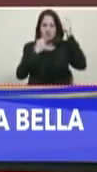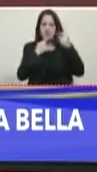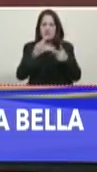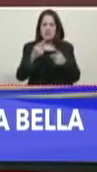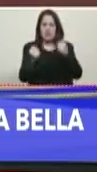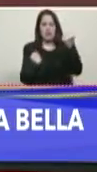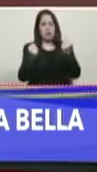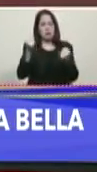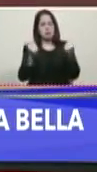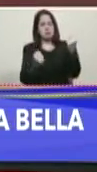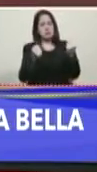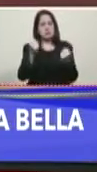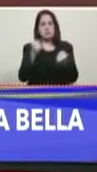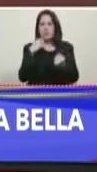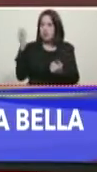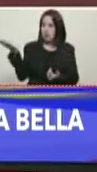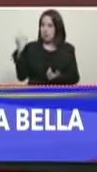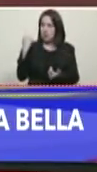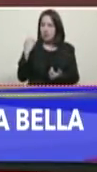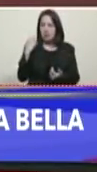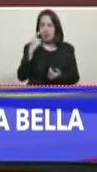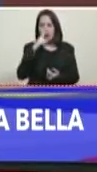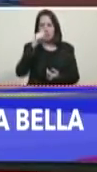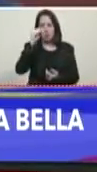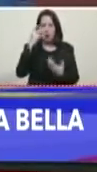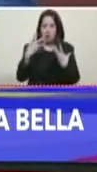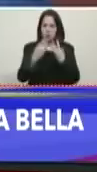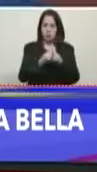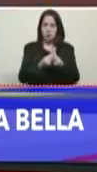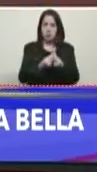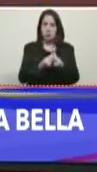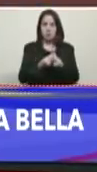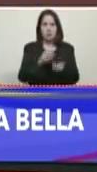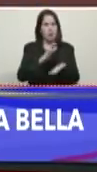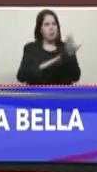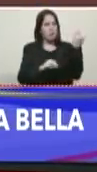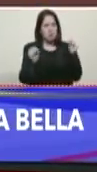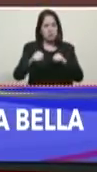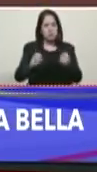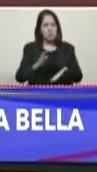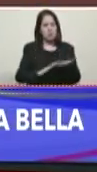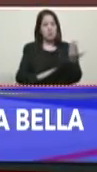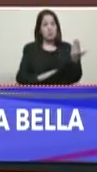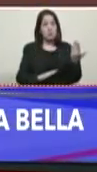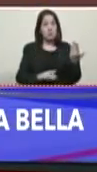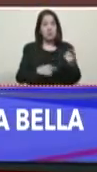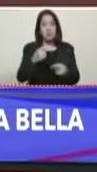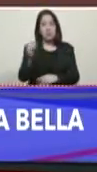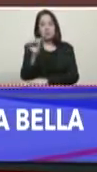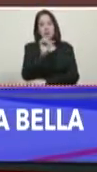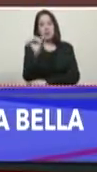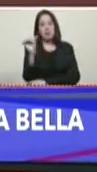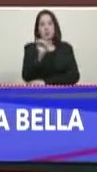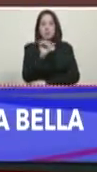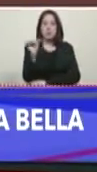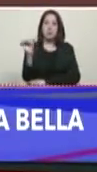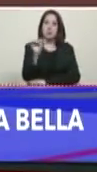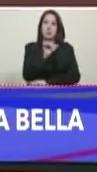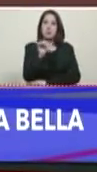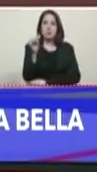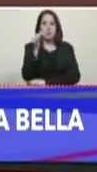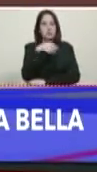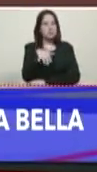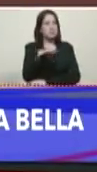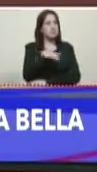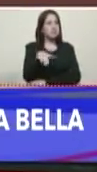y le decía una monta técnico la vamos a no sé dónde vamos pues empezaba a recorrer la ciudad